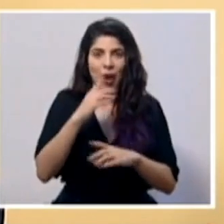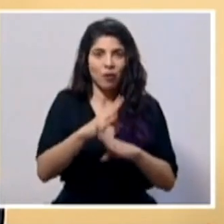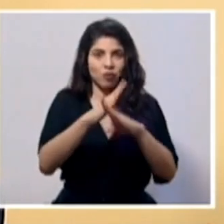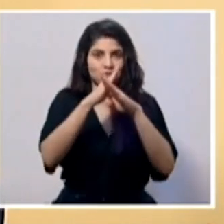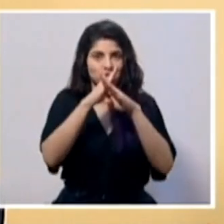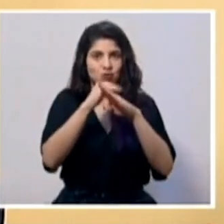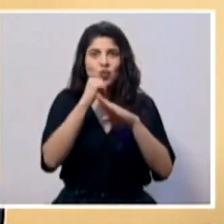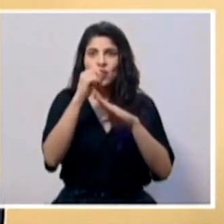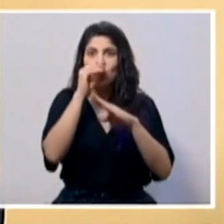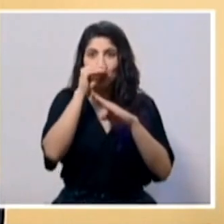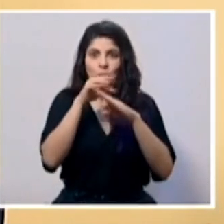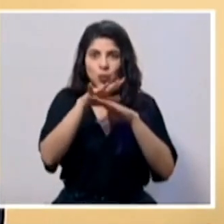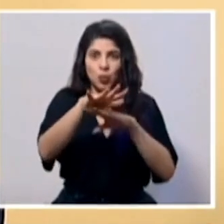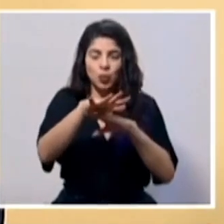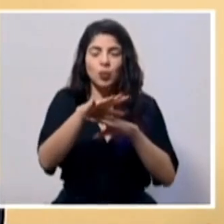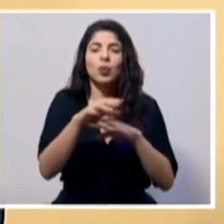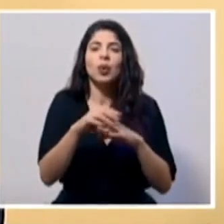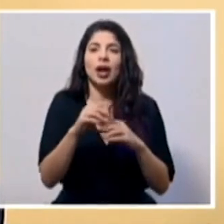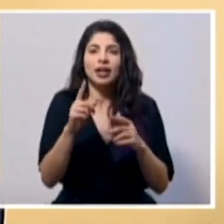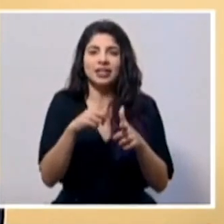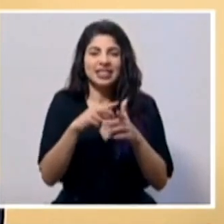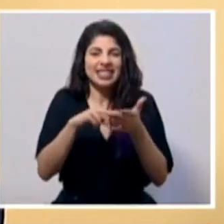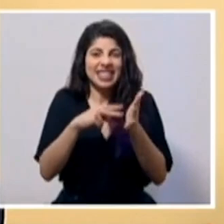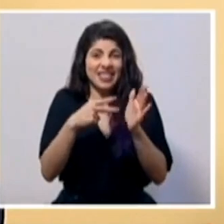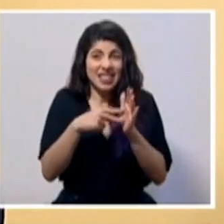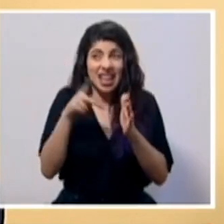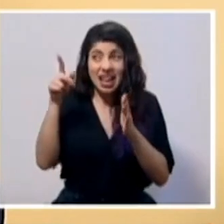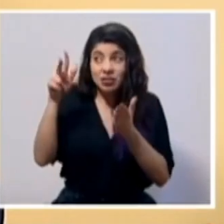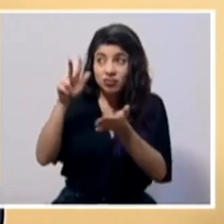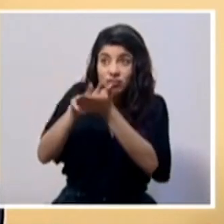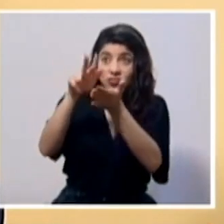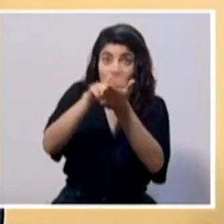¿verdad? Y eso pues ya se verifica en el momento de que sobre todo